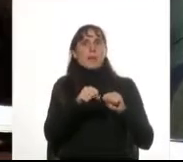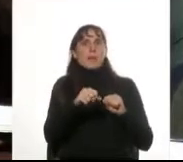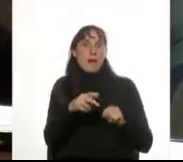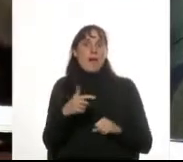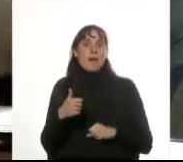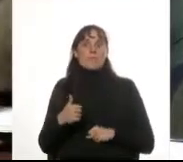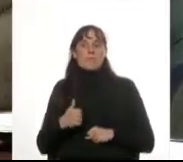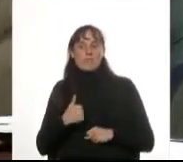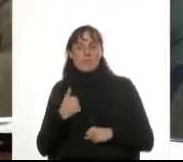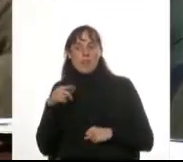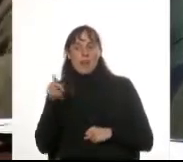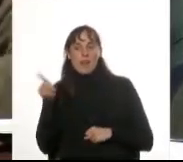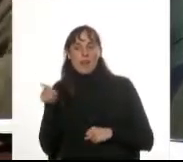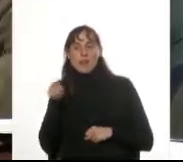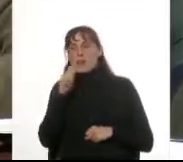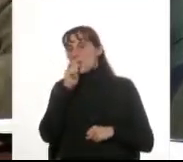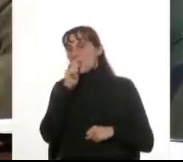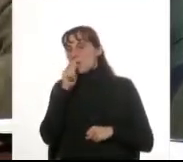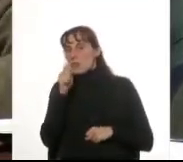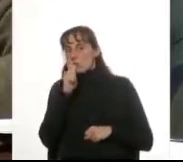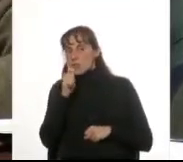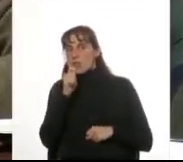de prensa y el poder judicial.